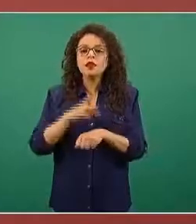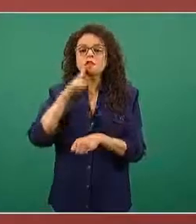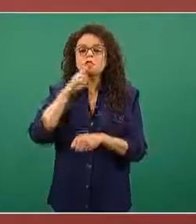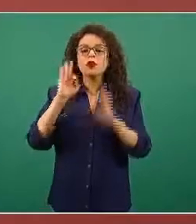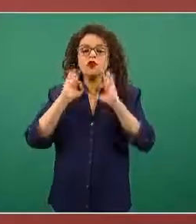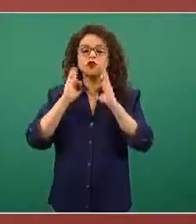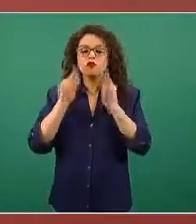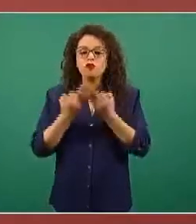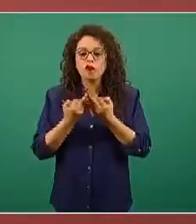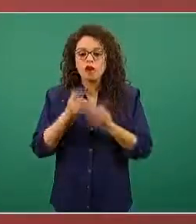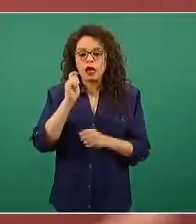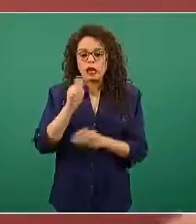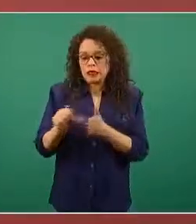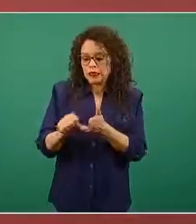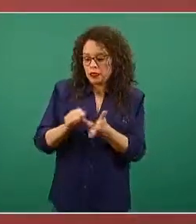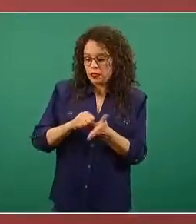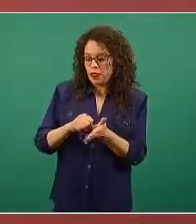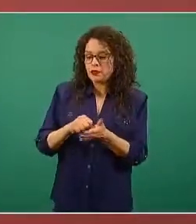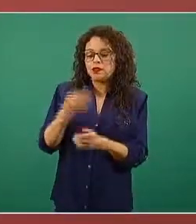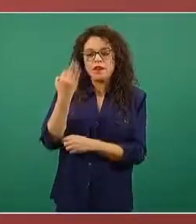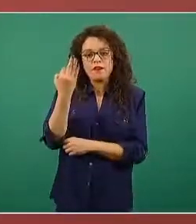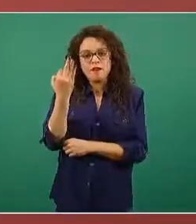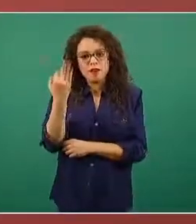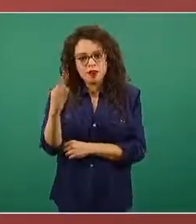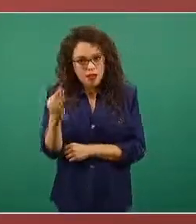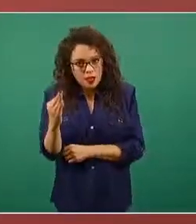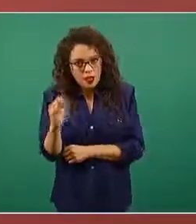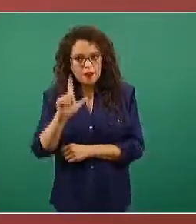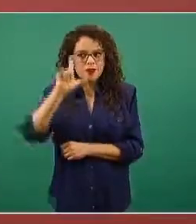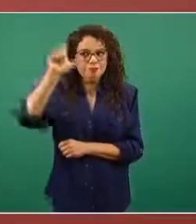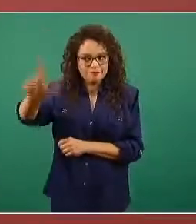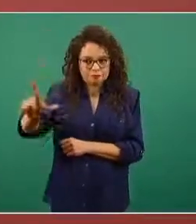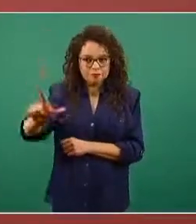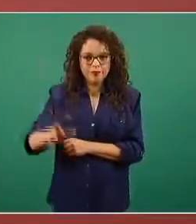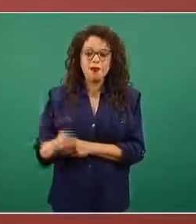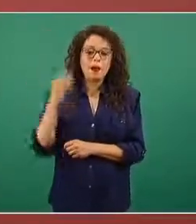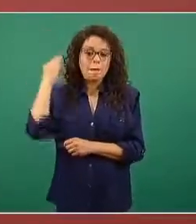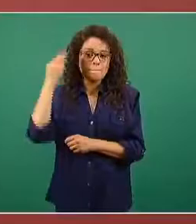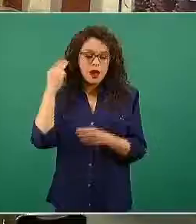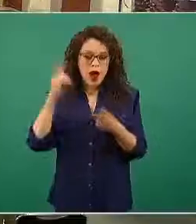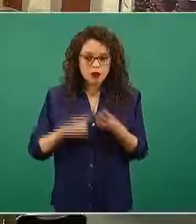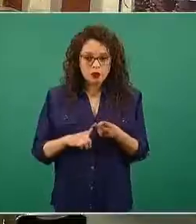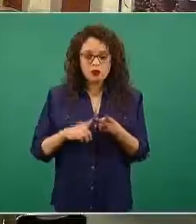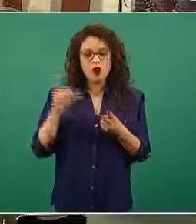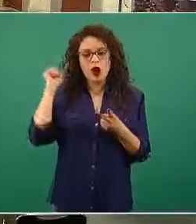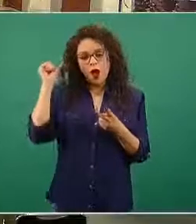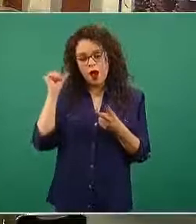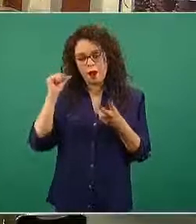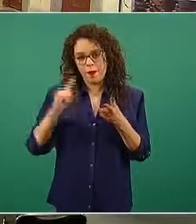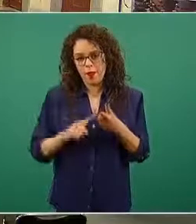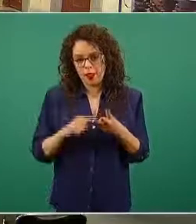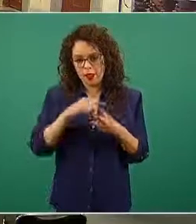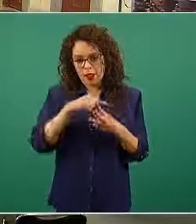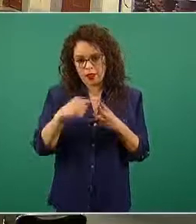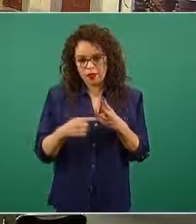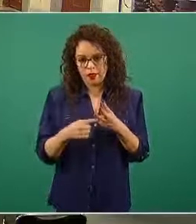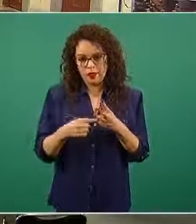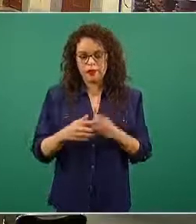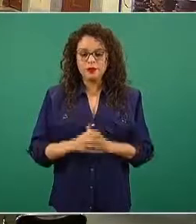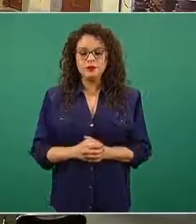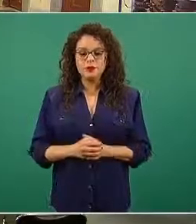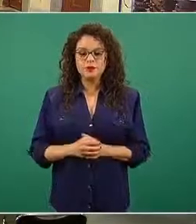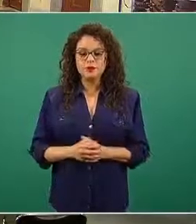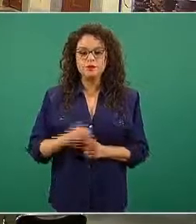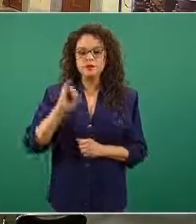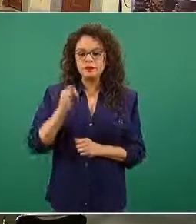meses de, ahora ya será febrero empieza el próximo lunes, marzo y abril. Okay. Doctor, y le